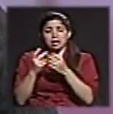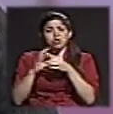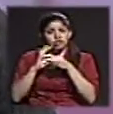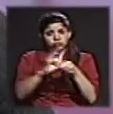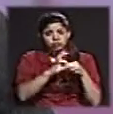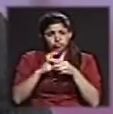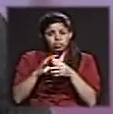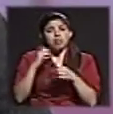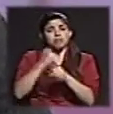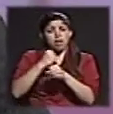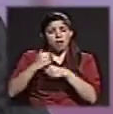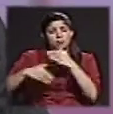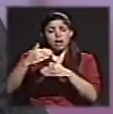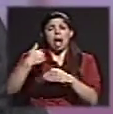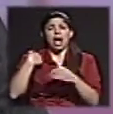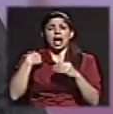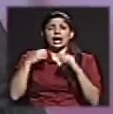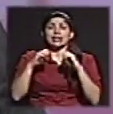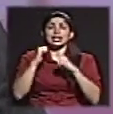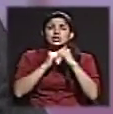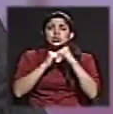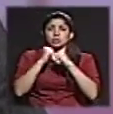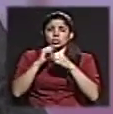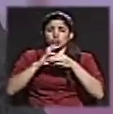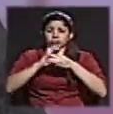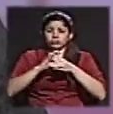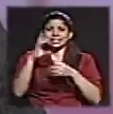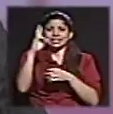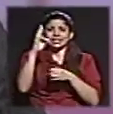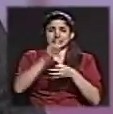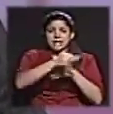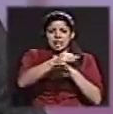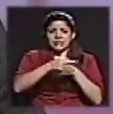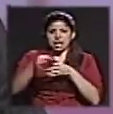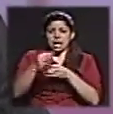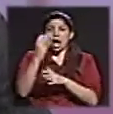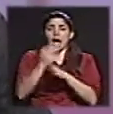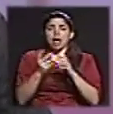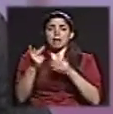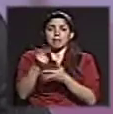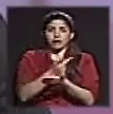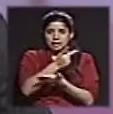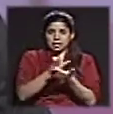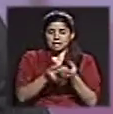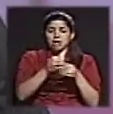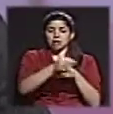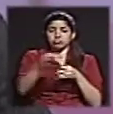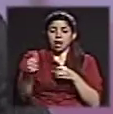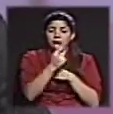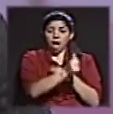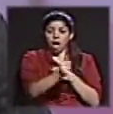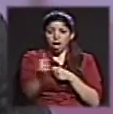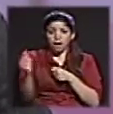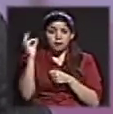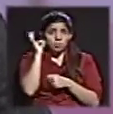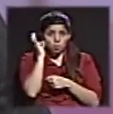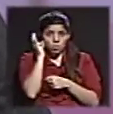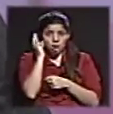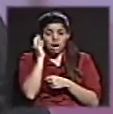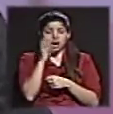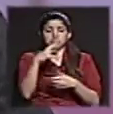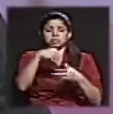trabajando. Tiene una estructura descentralizada, 7 filiales, una por provincia, donde cada una de las mujeres y